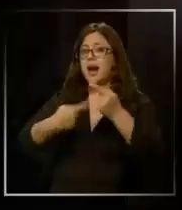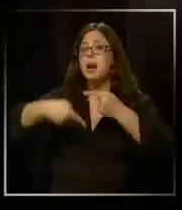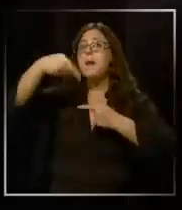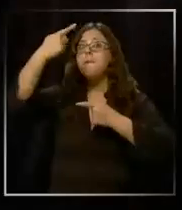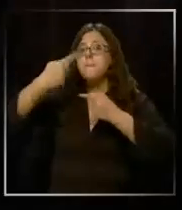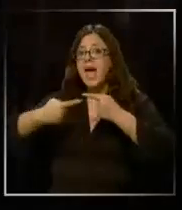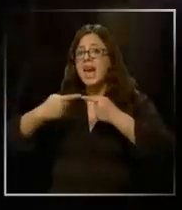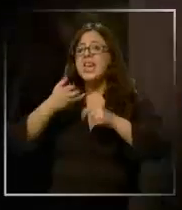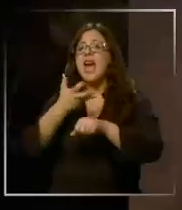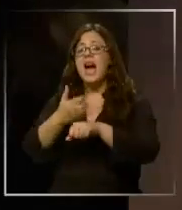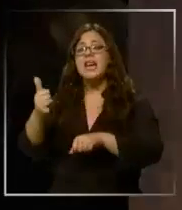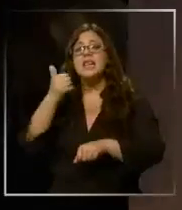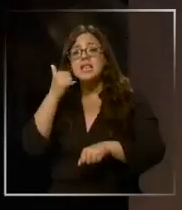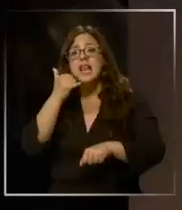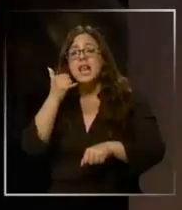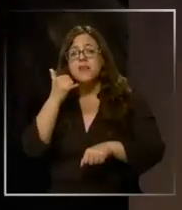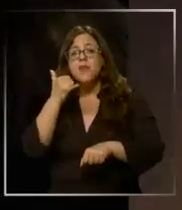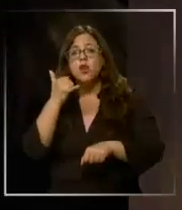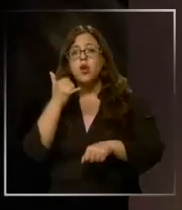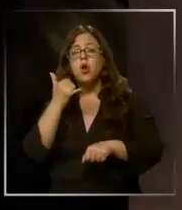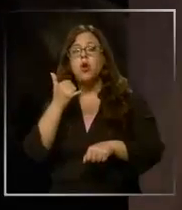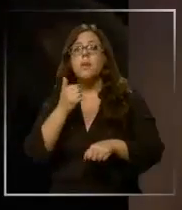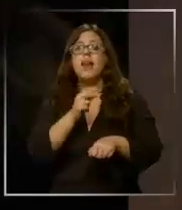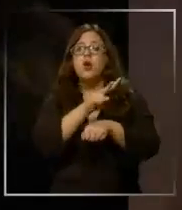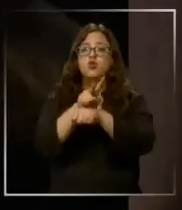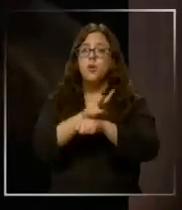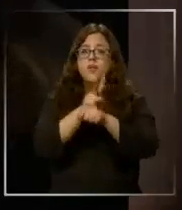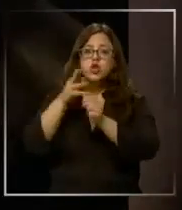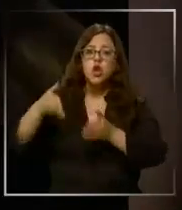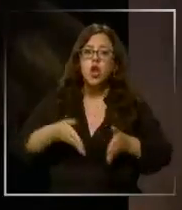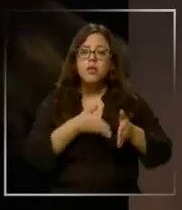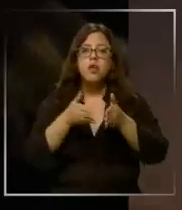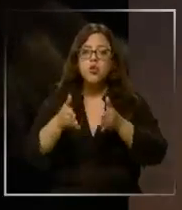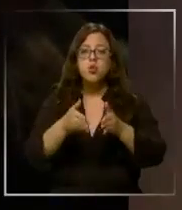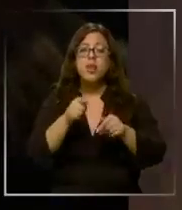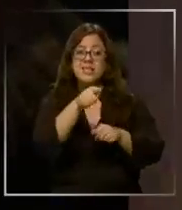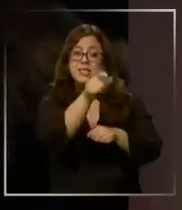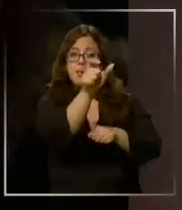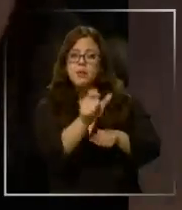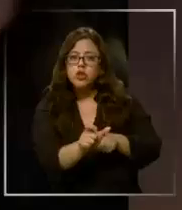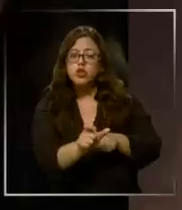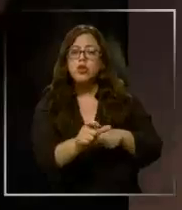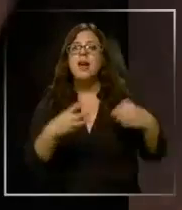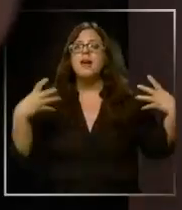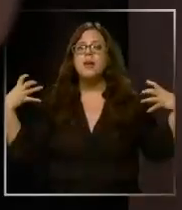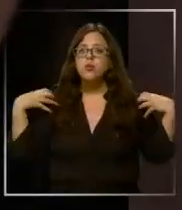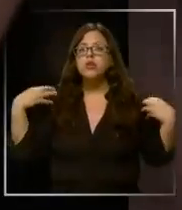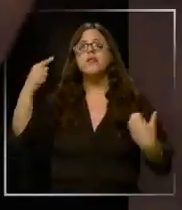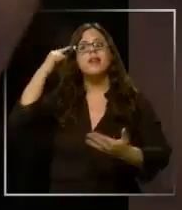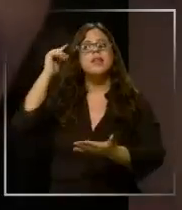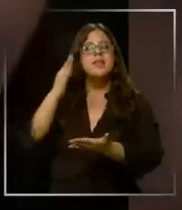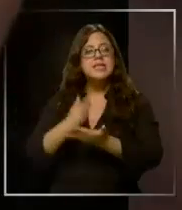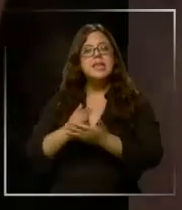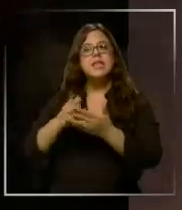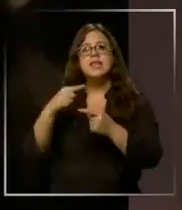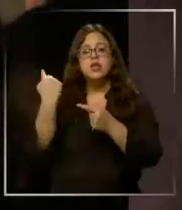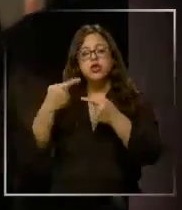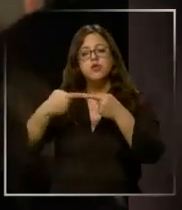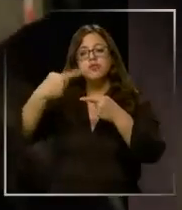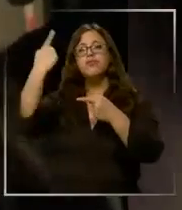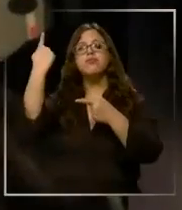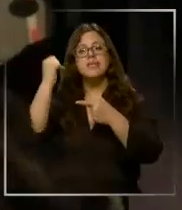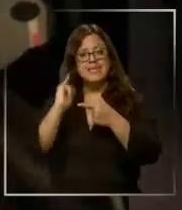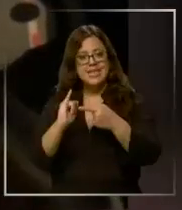nosotros teníamos un teléfono que teníamos que llevar un supervisor de ruta. Y ese supervisor decide si nosotros levantamos la barrera